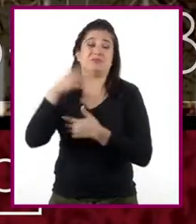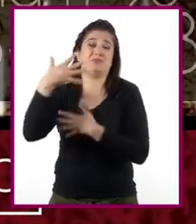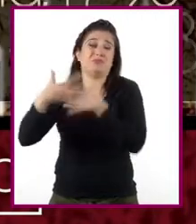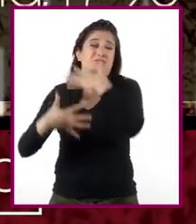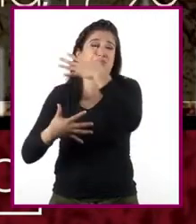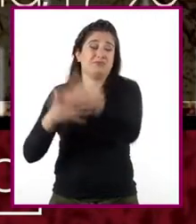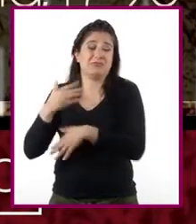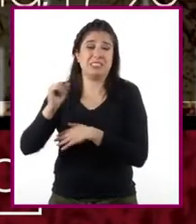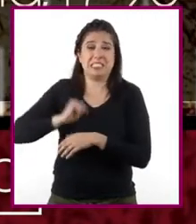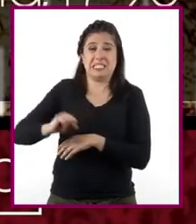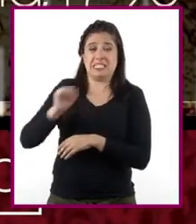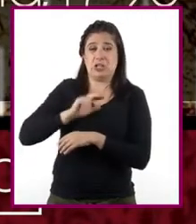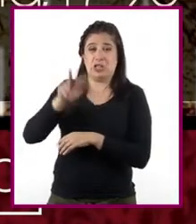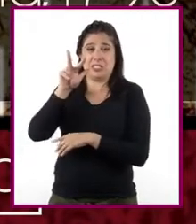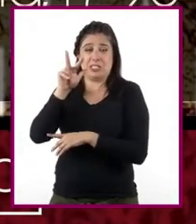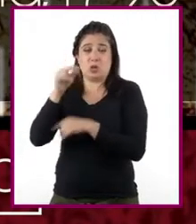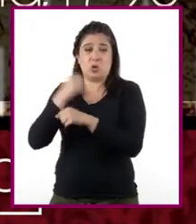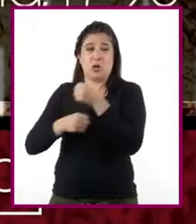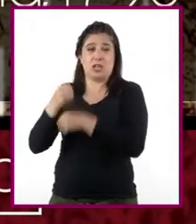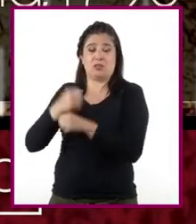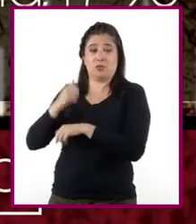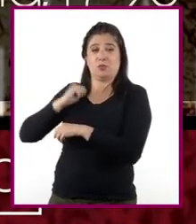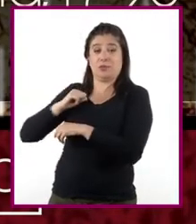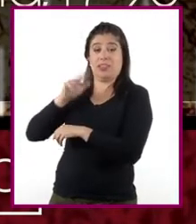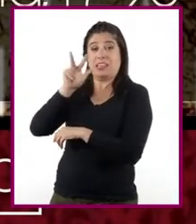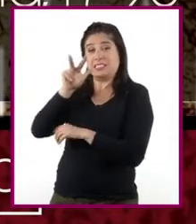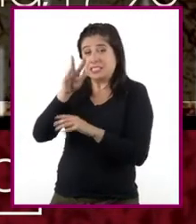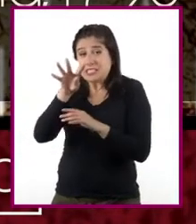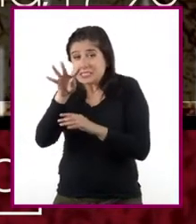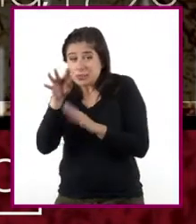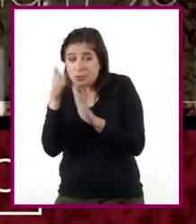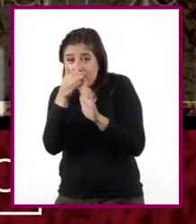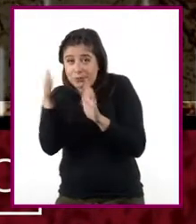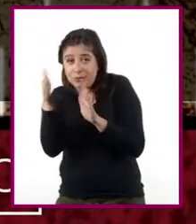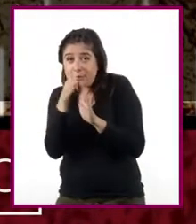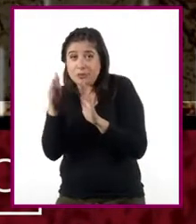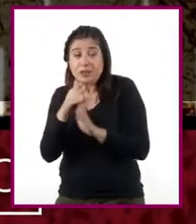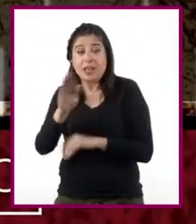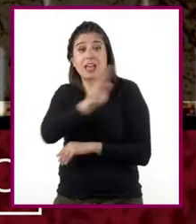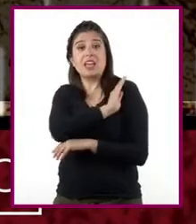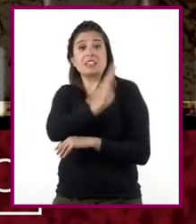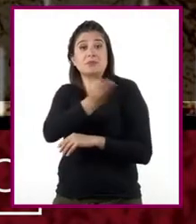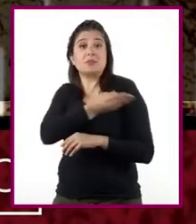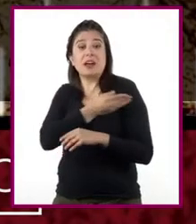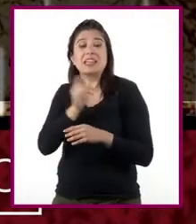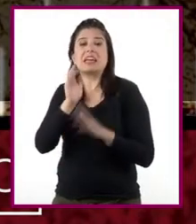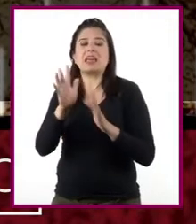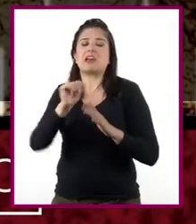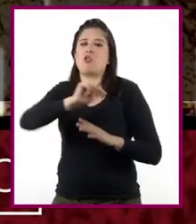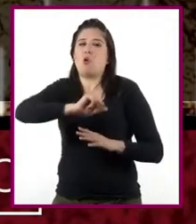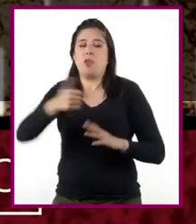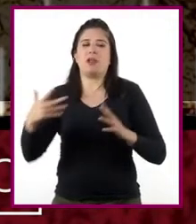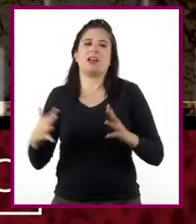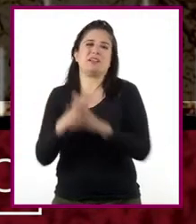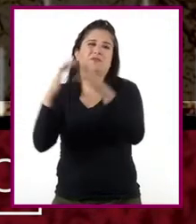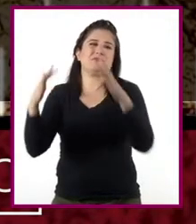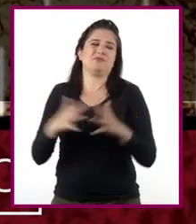siglo XVIII y principios del siglo XIX, cuando España se enfrascó en otras guerras.